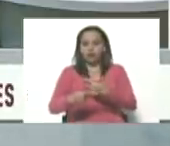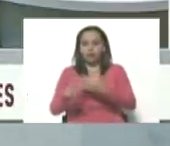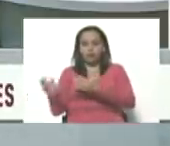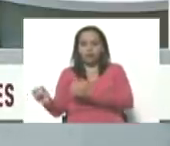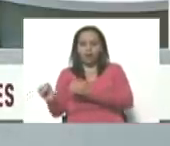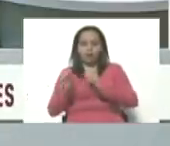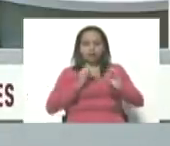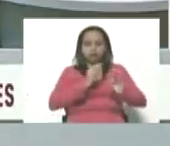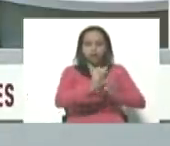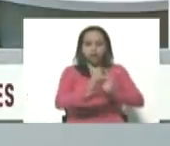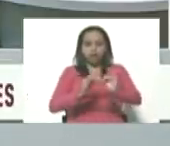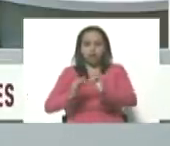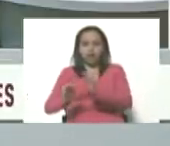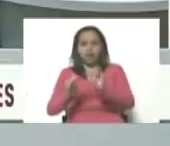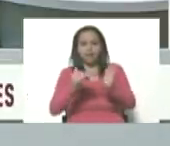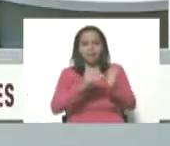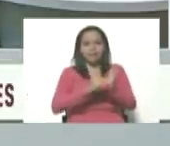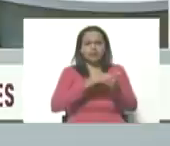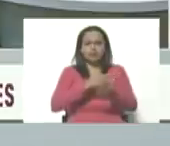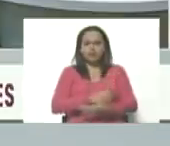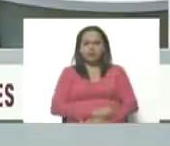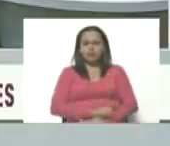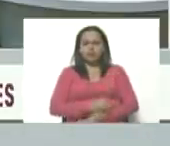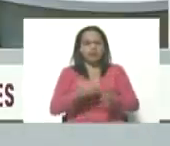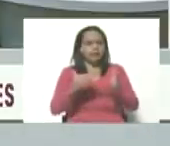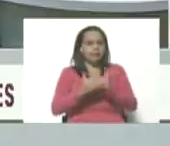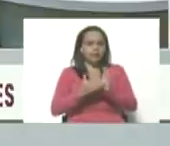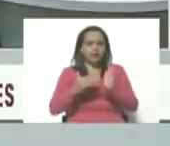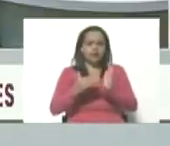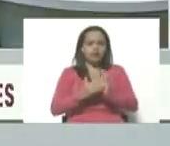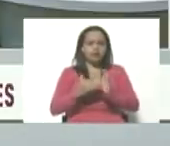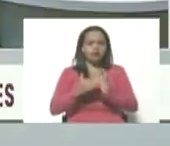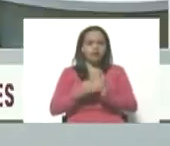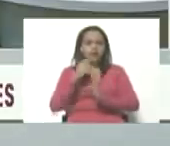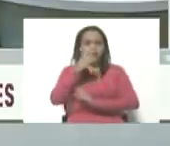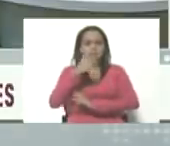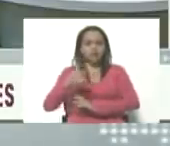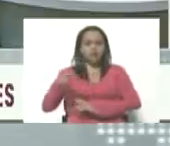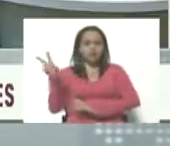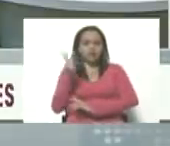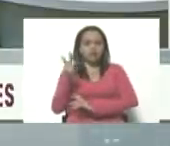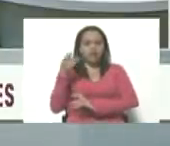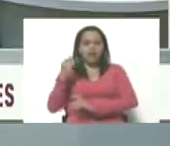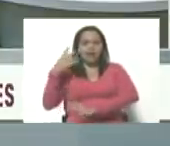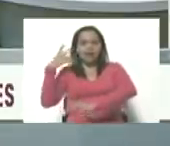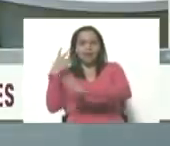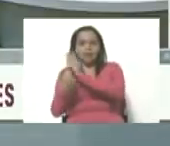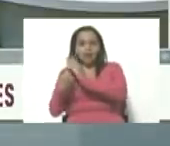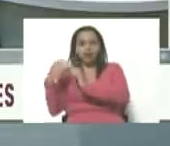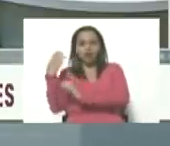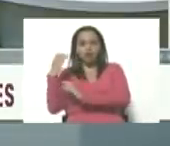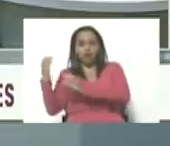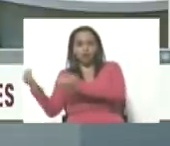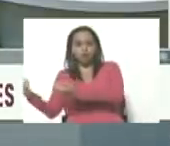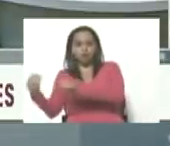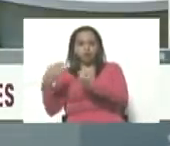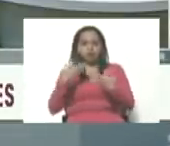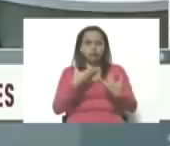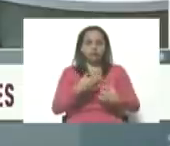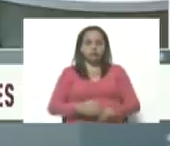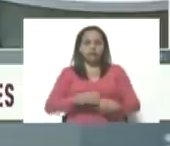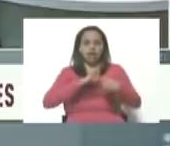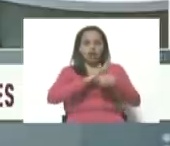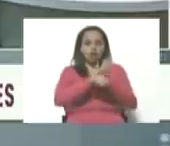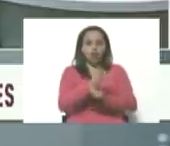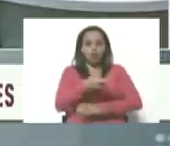a los miles y miles de venezolanos que se han venido huyendo de Colombia, del coronahambre, del